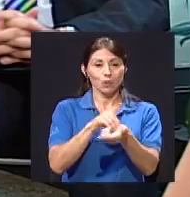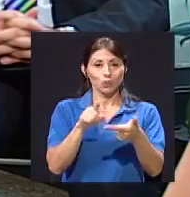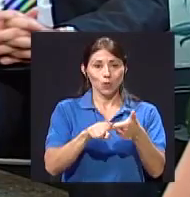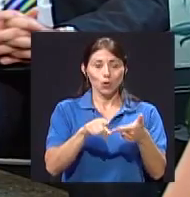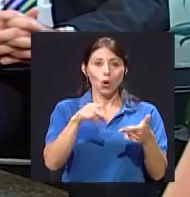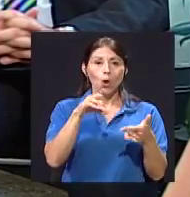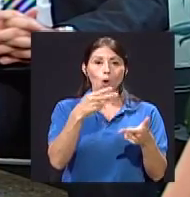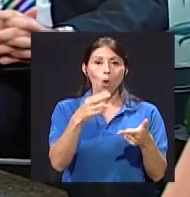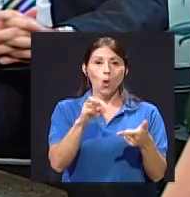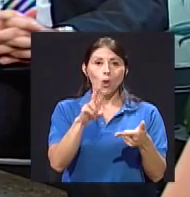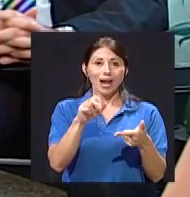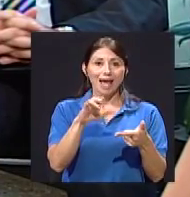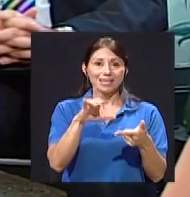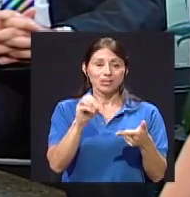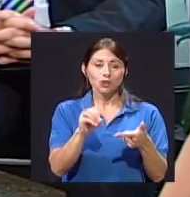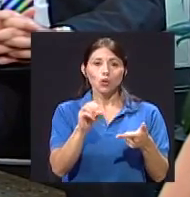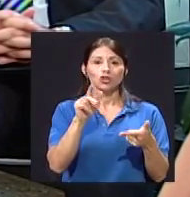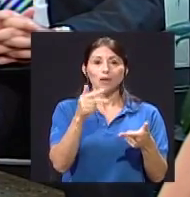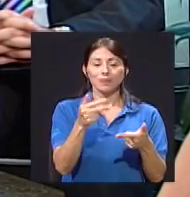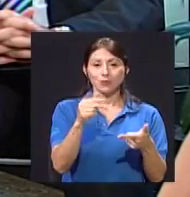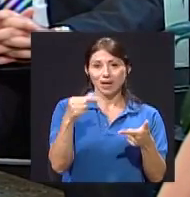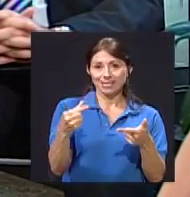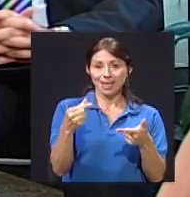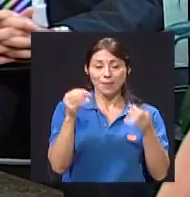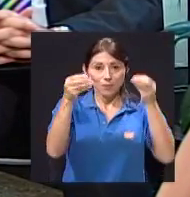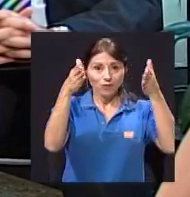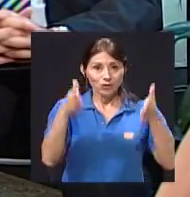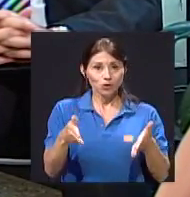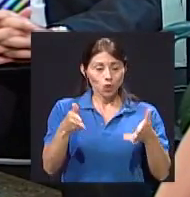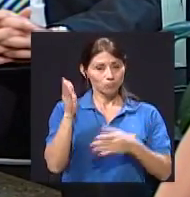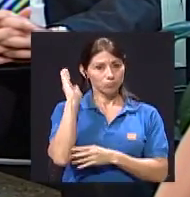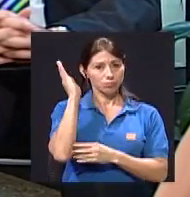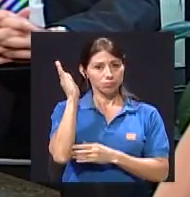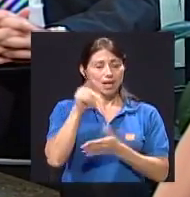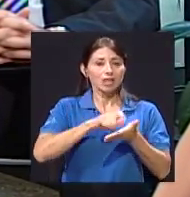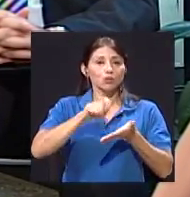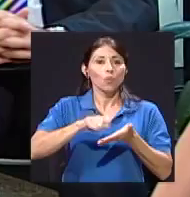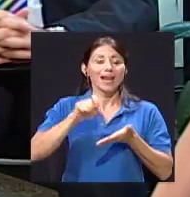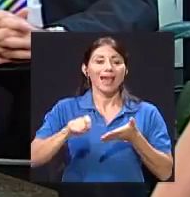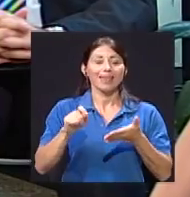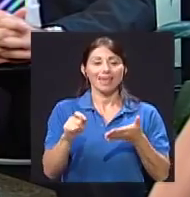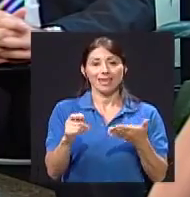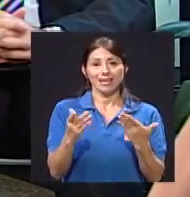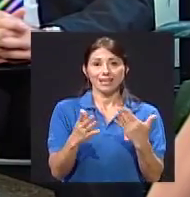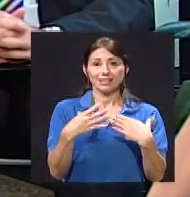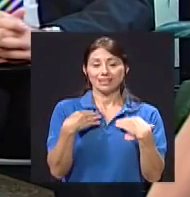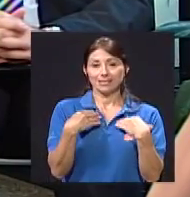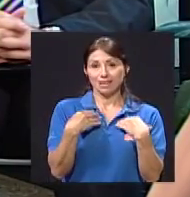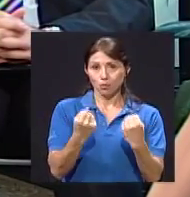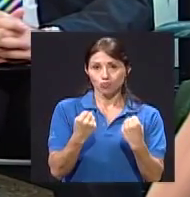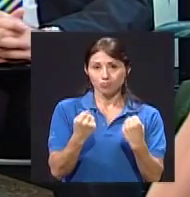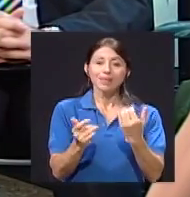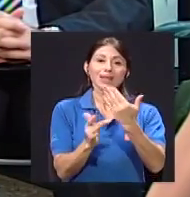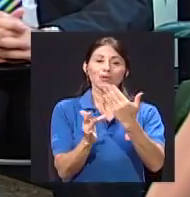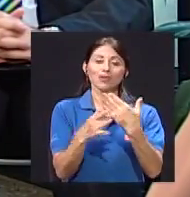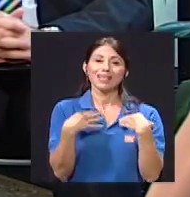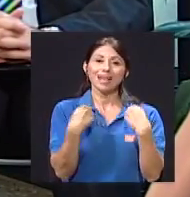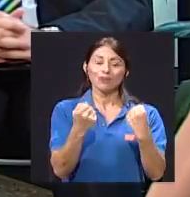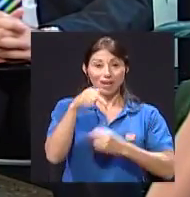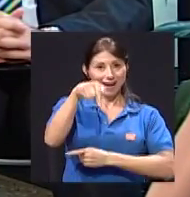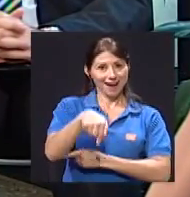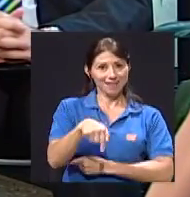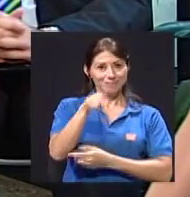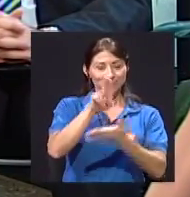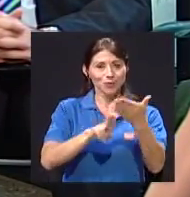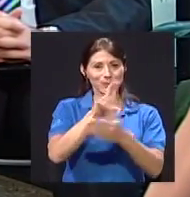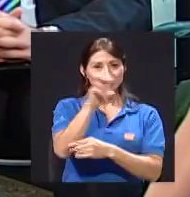Alejandro Chamizo García, profesor y catedrático de la Escuela de Salud de Tecnologías en Salud aquí en la Universidad de Costa Rica. Y con